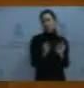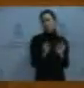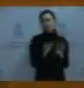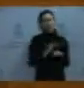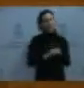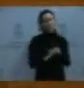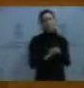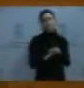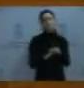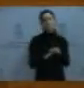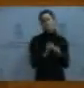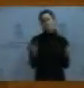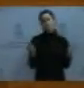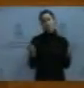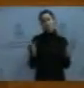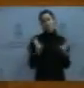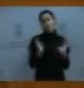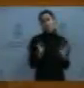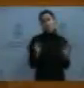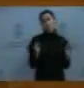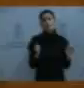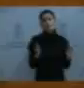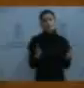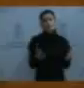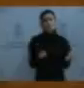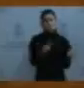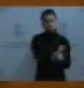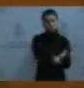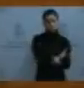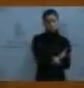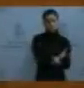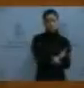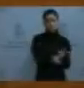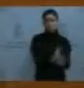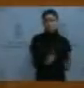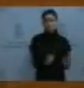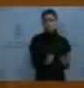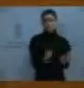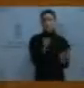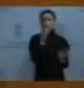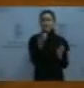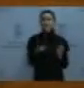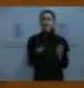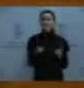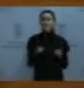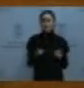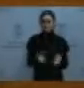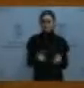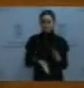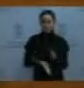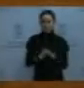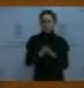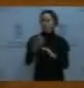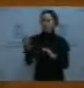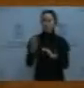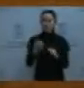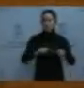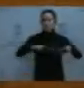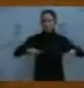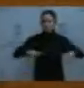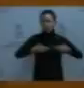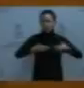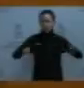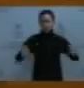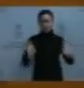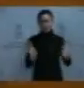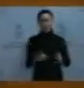procederá a la reducción de la unidad concertada y, si mantienen esa ratio básico, estaremos obligados a mantenerla. Desde